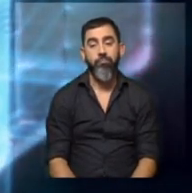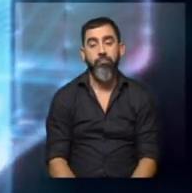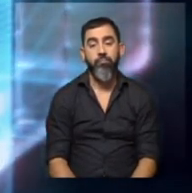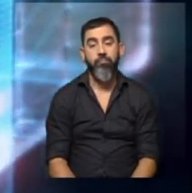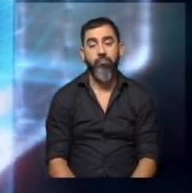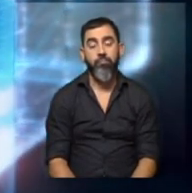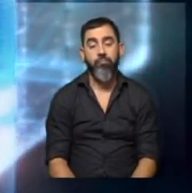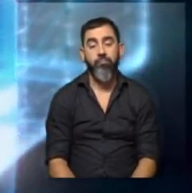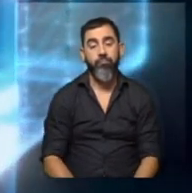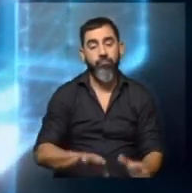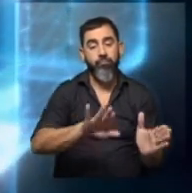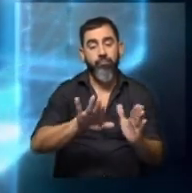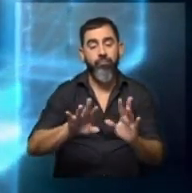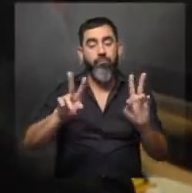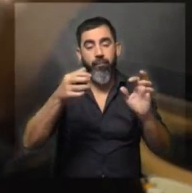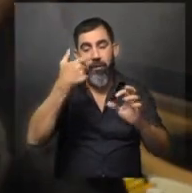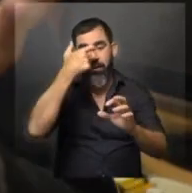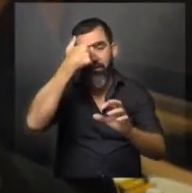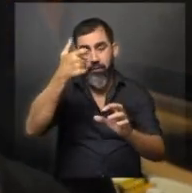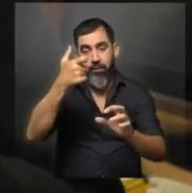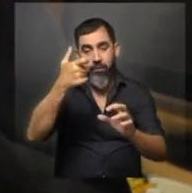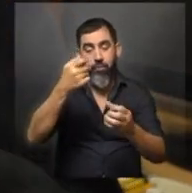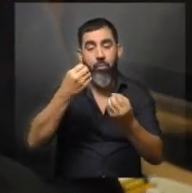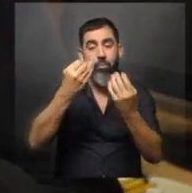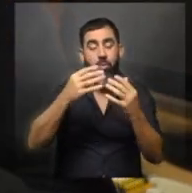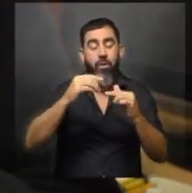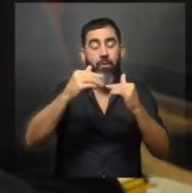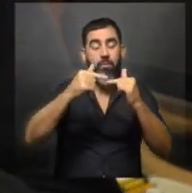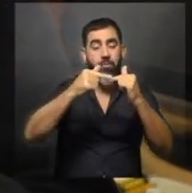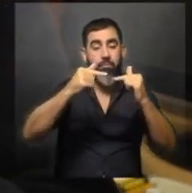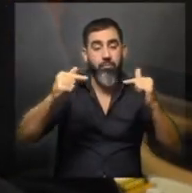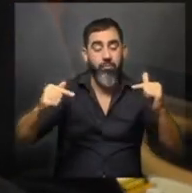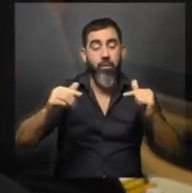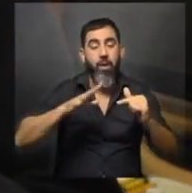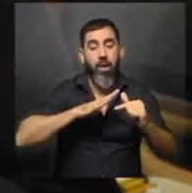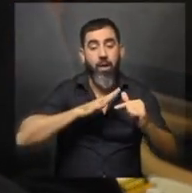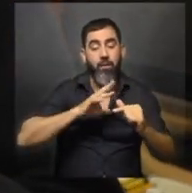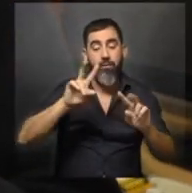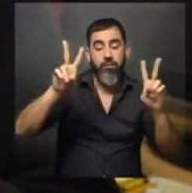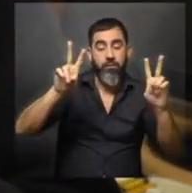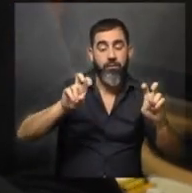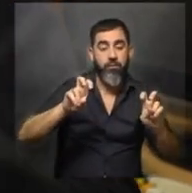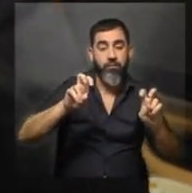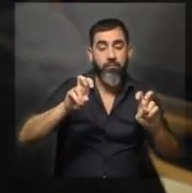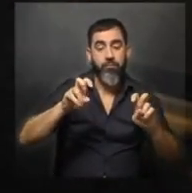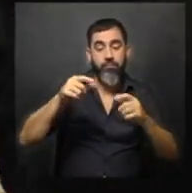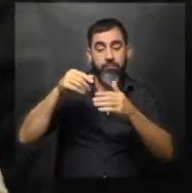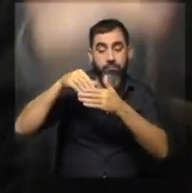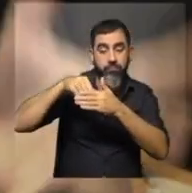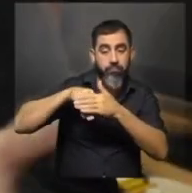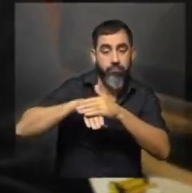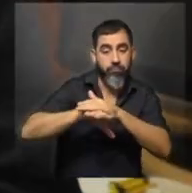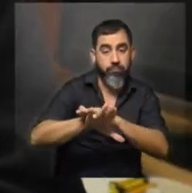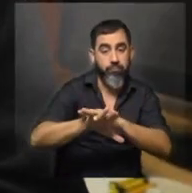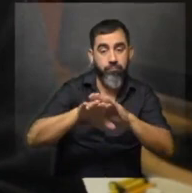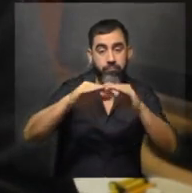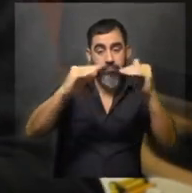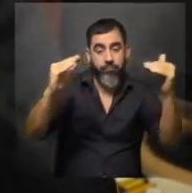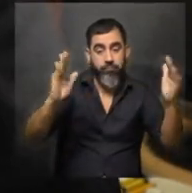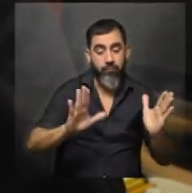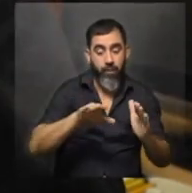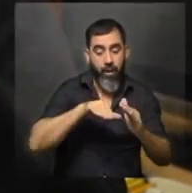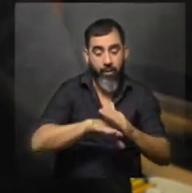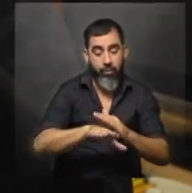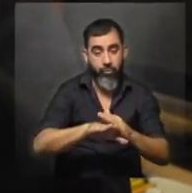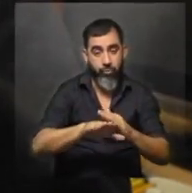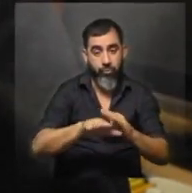Más allá del detalle técnico de qué las producen las microondas, hay una fuente de microondas que es inyecta esas microondas dentro de la cavidad del microondas. Esa